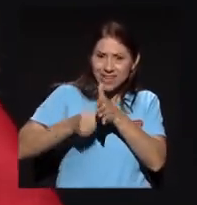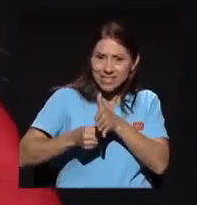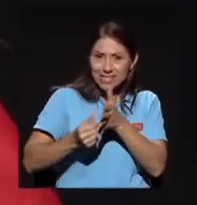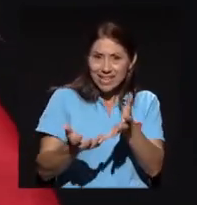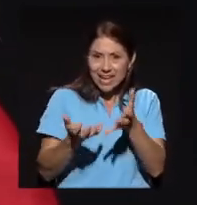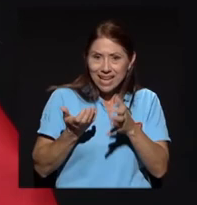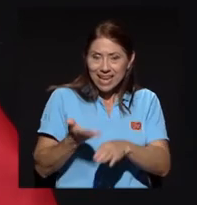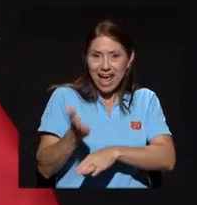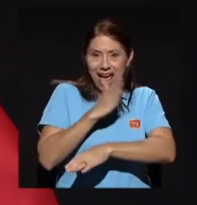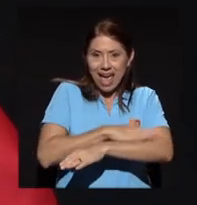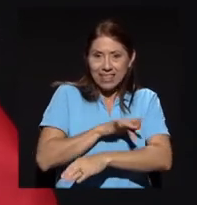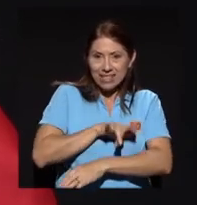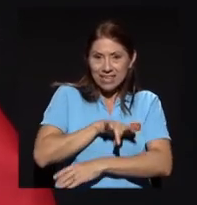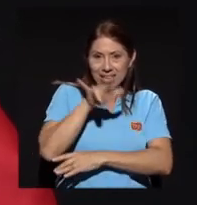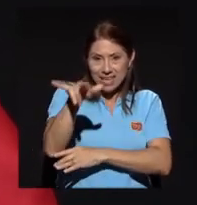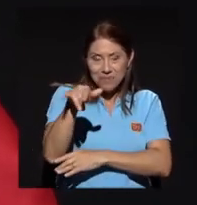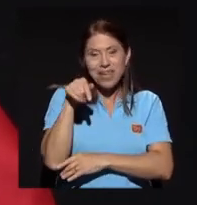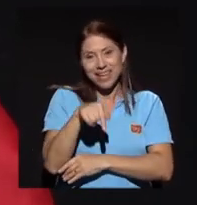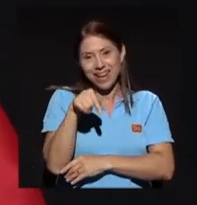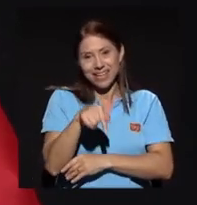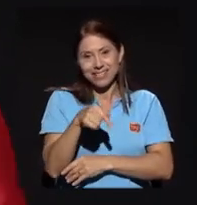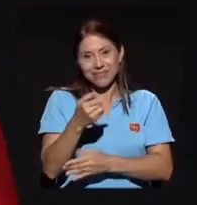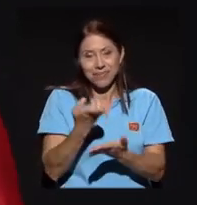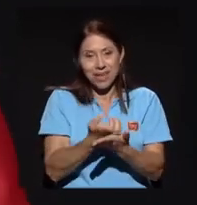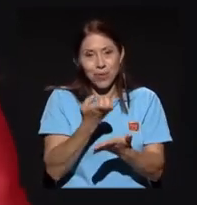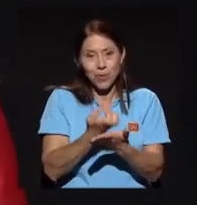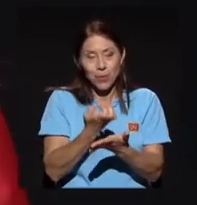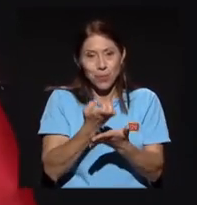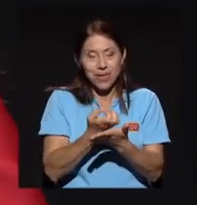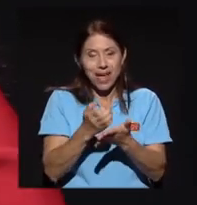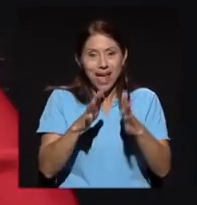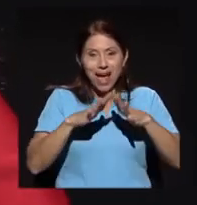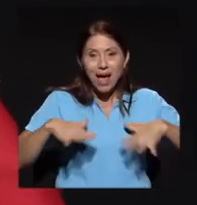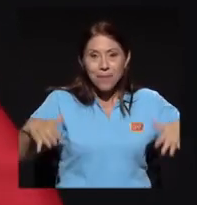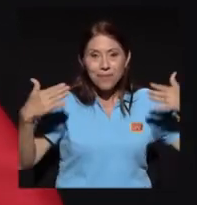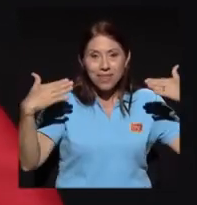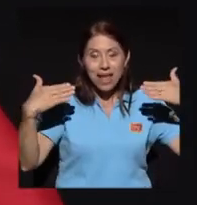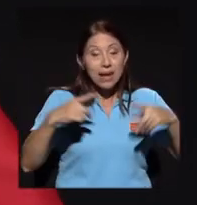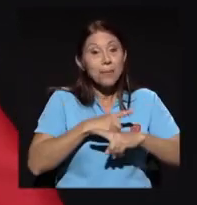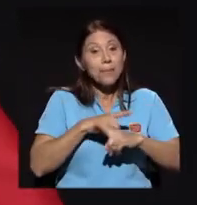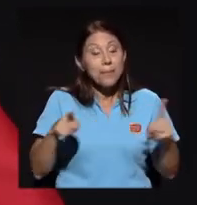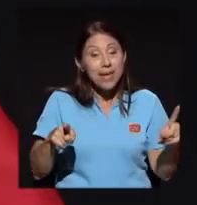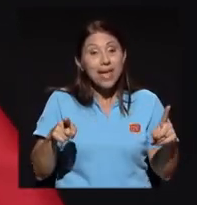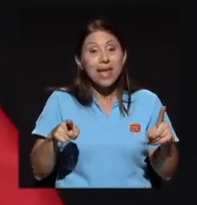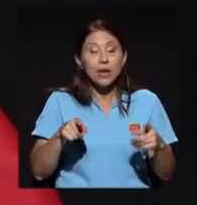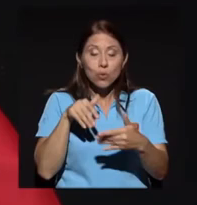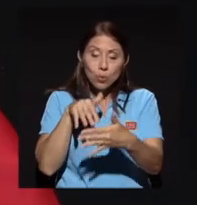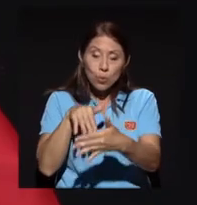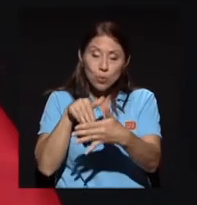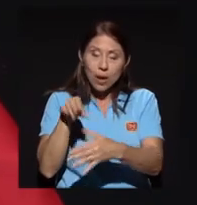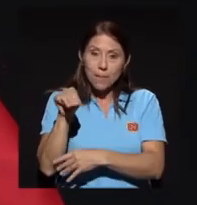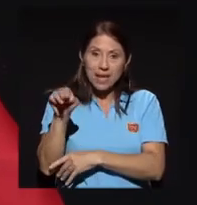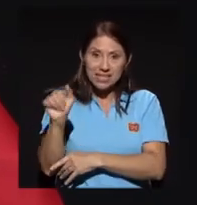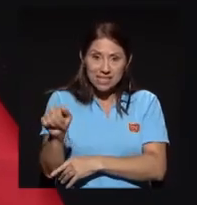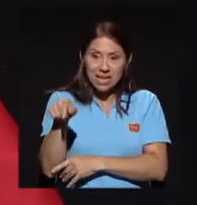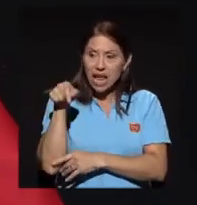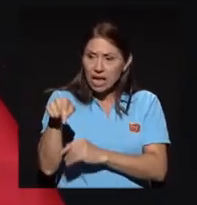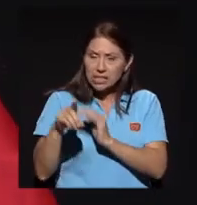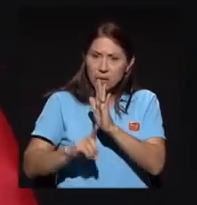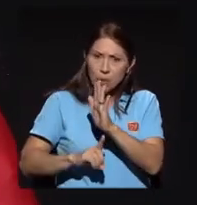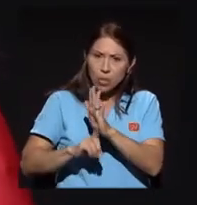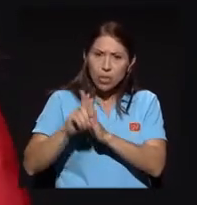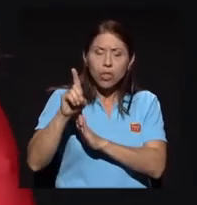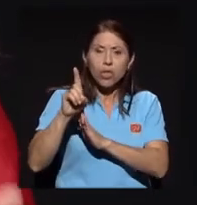ambiental. Pero bueno, lo que más estaba desarrollando en la maestría por parte de los profesores era